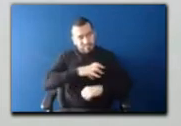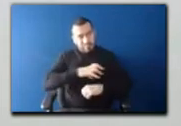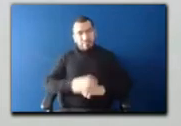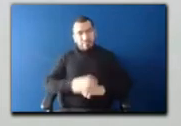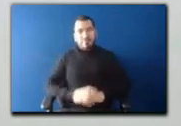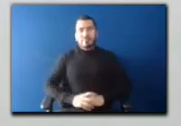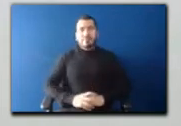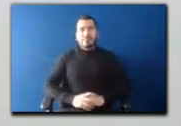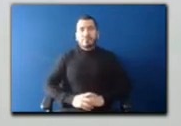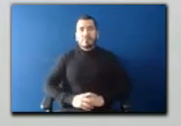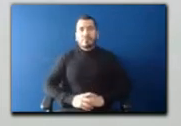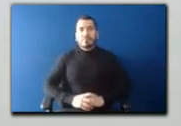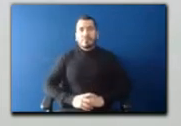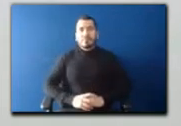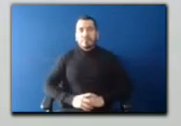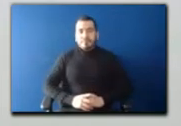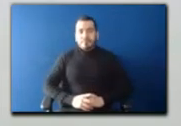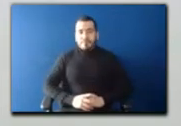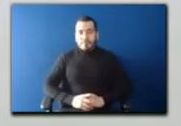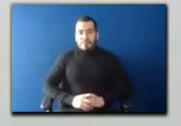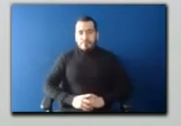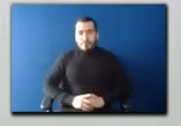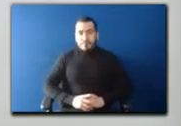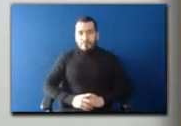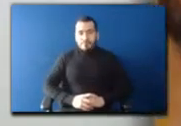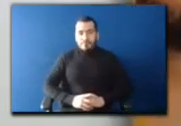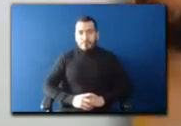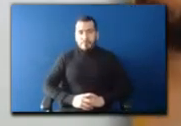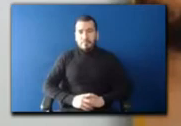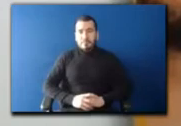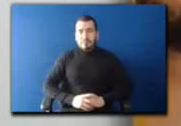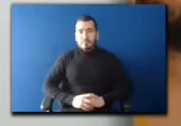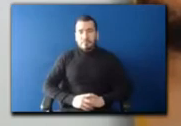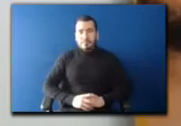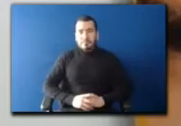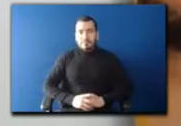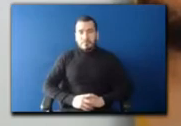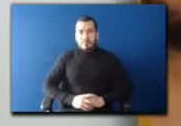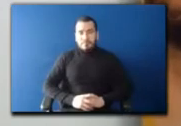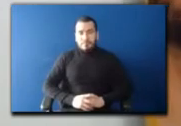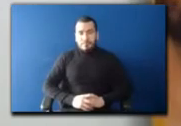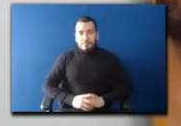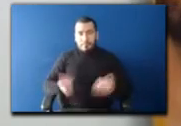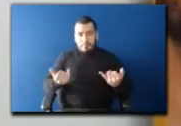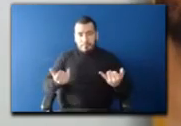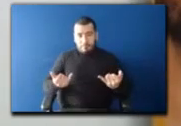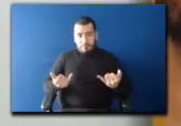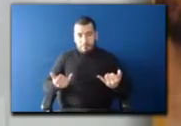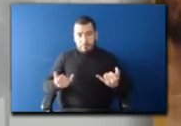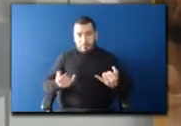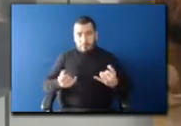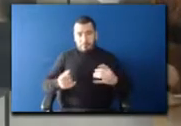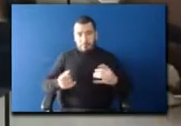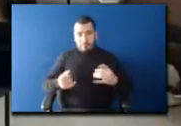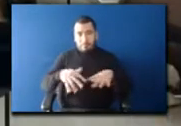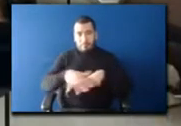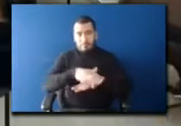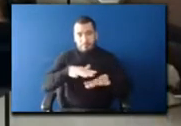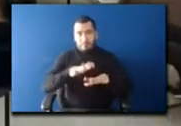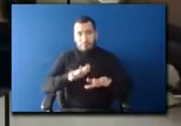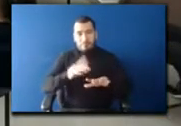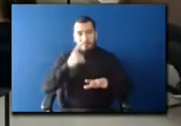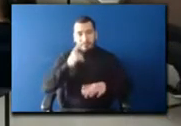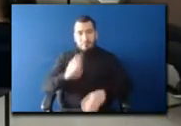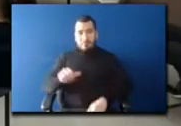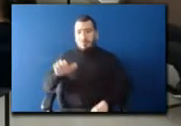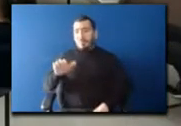Un poco la reacción que lo doy. Gracias, señor superintendente. Vamos a interactuar un poco con nuestros canales digitales. Adri